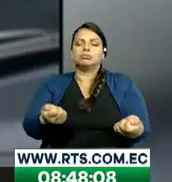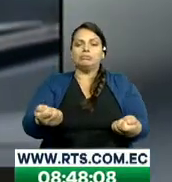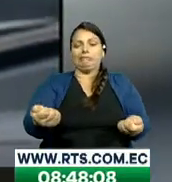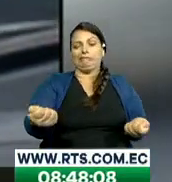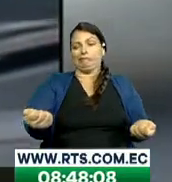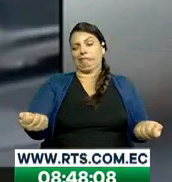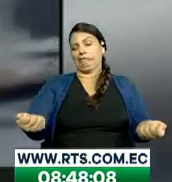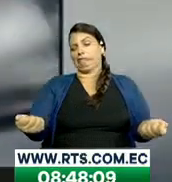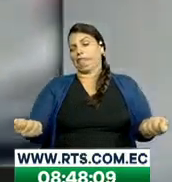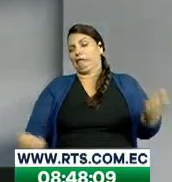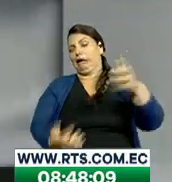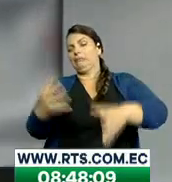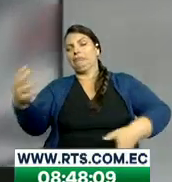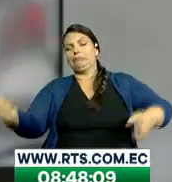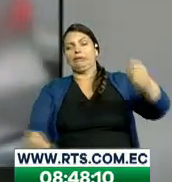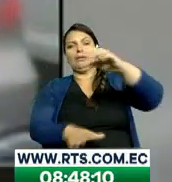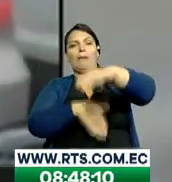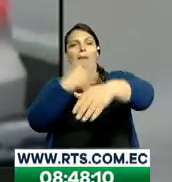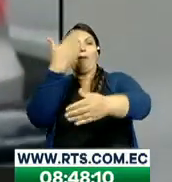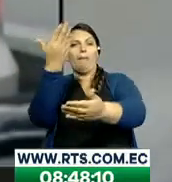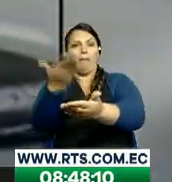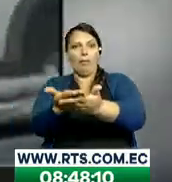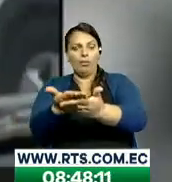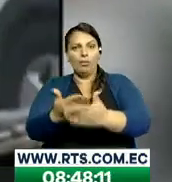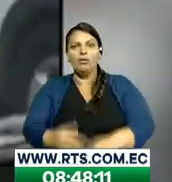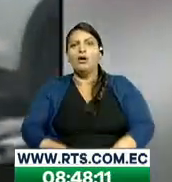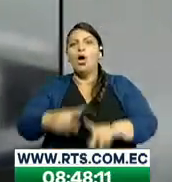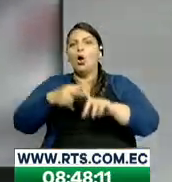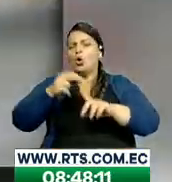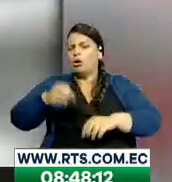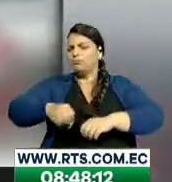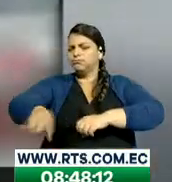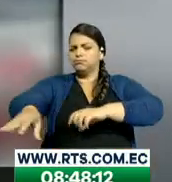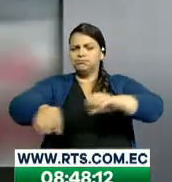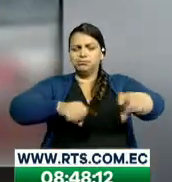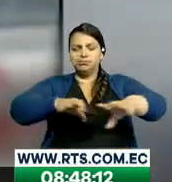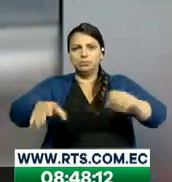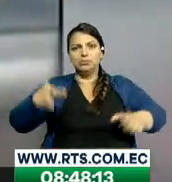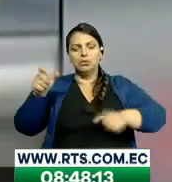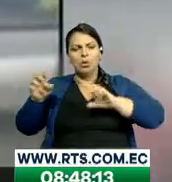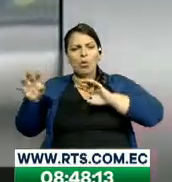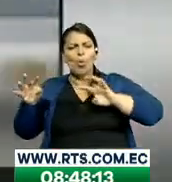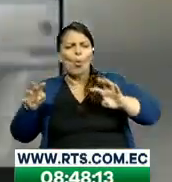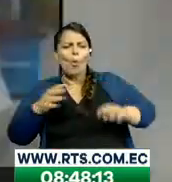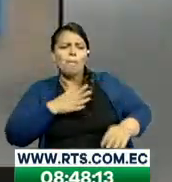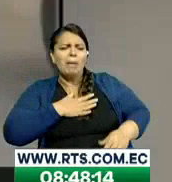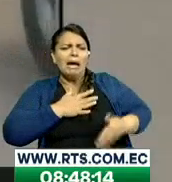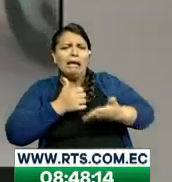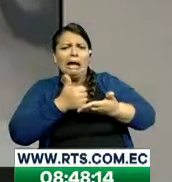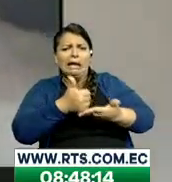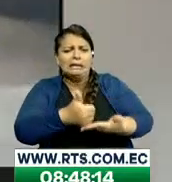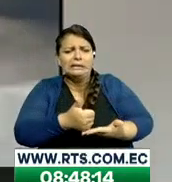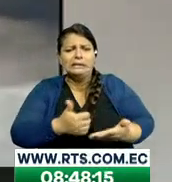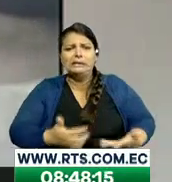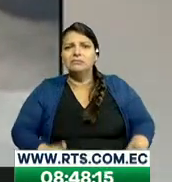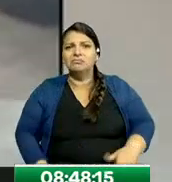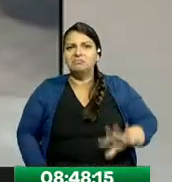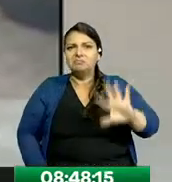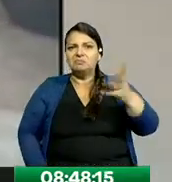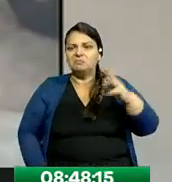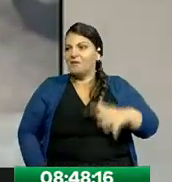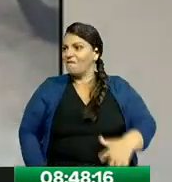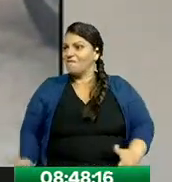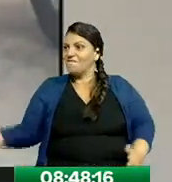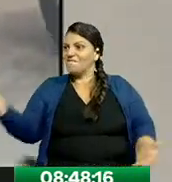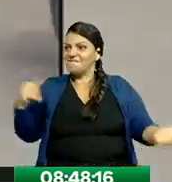lamentablemente, fue aprovechada por varias personas que, lejos de ayudar, lo que hicieron fue llevarse la mercadería increíble